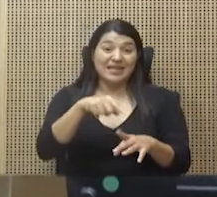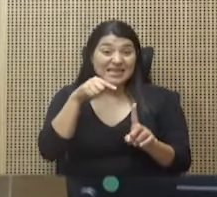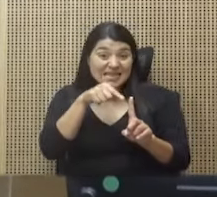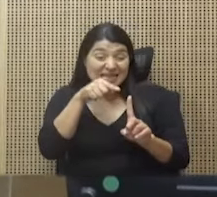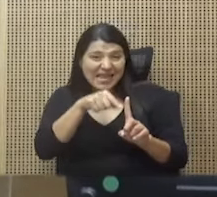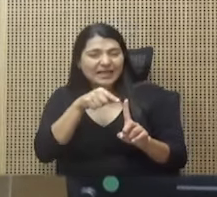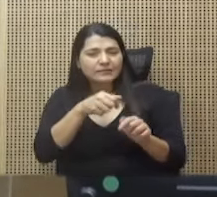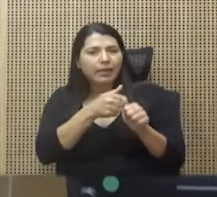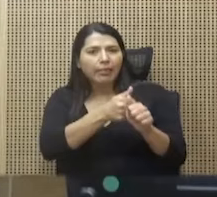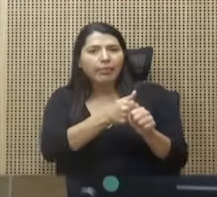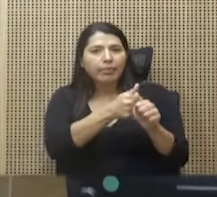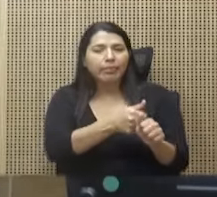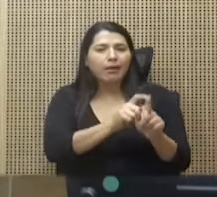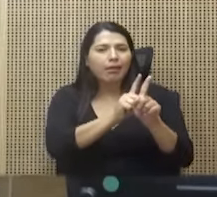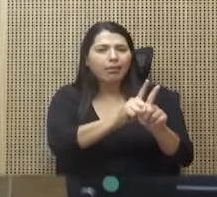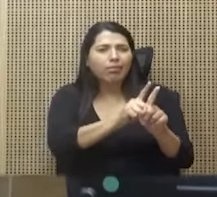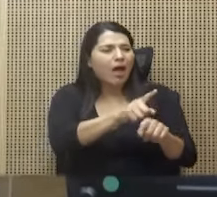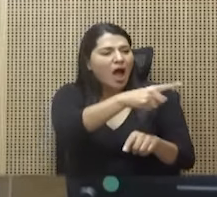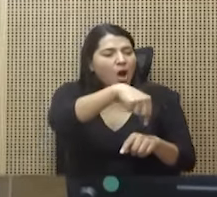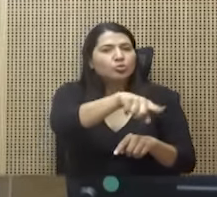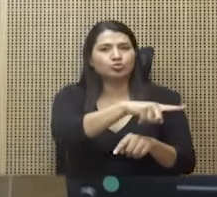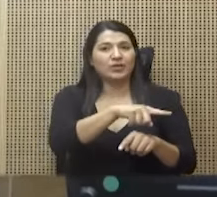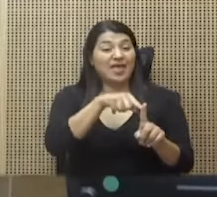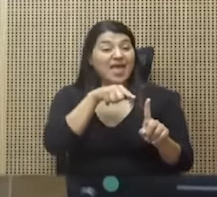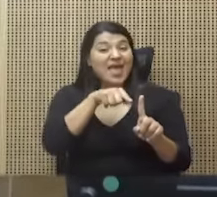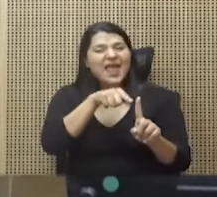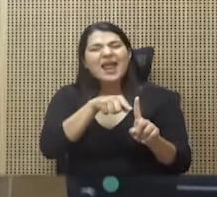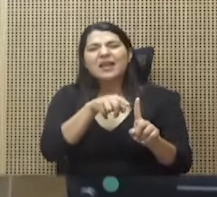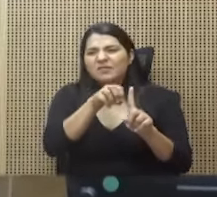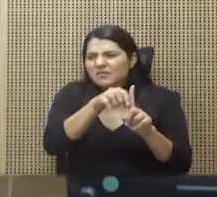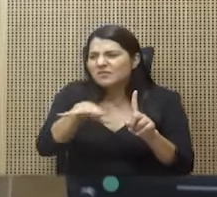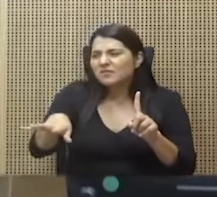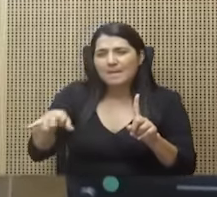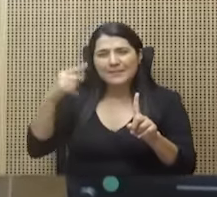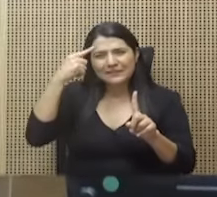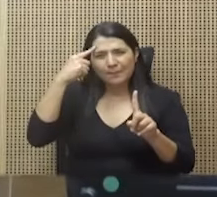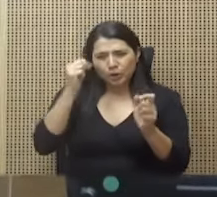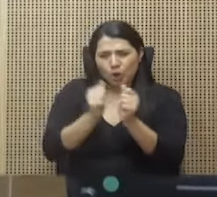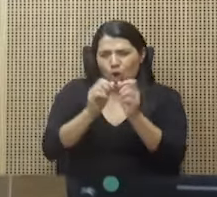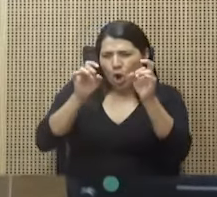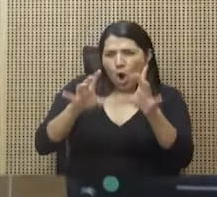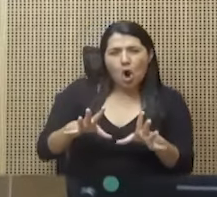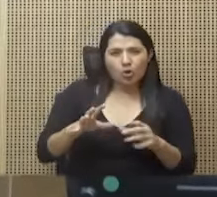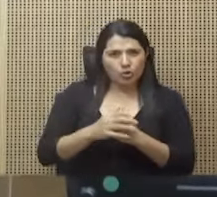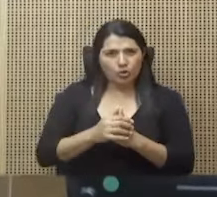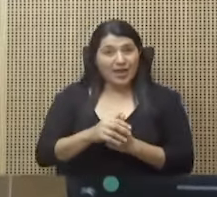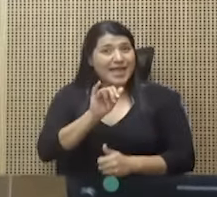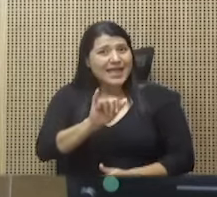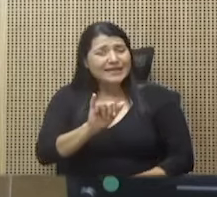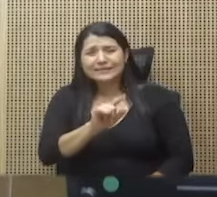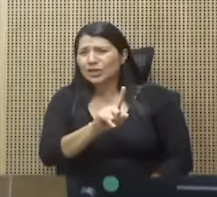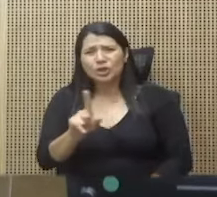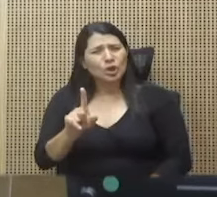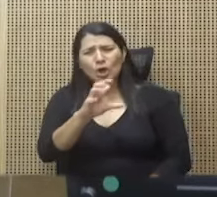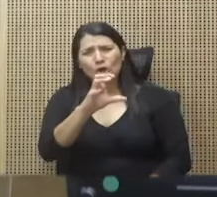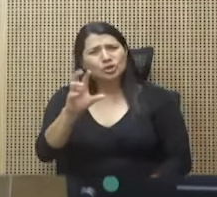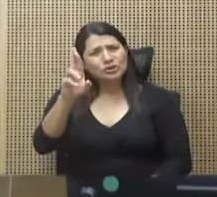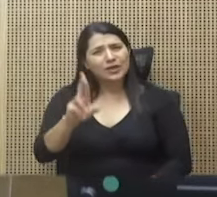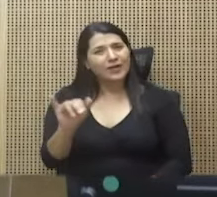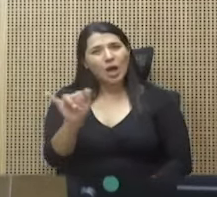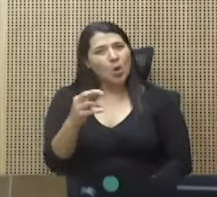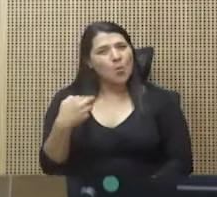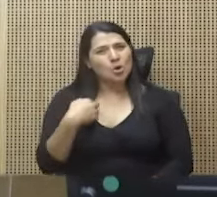ustedes sembrando odio y sembrando reproche a todas las personas que no pensamos igual que ellos. Esta no es la Costa Rica que queremos ni que construyeron